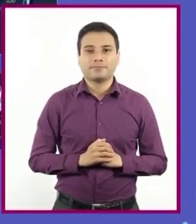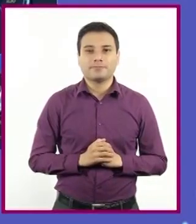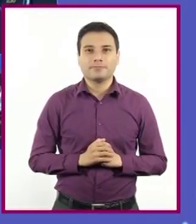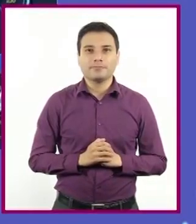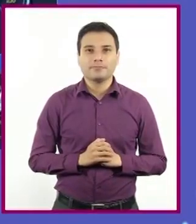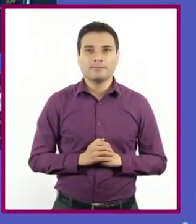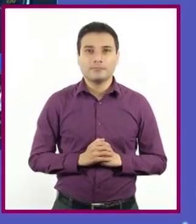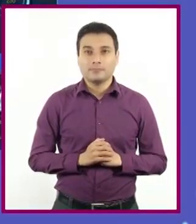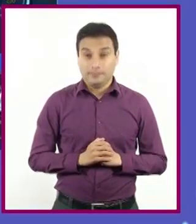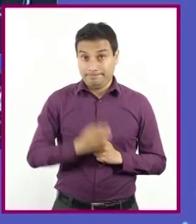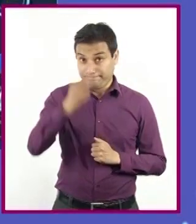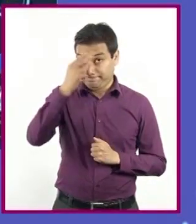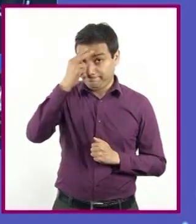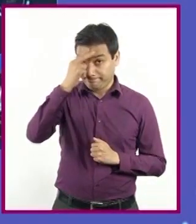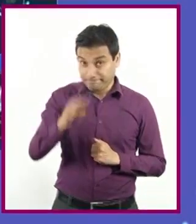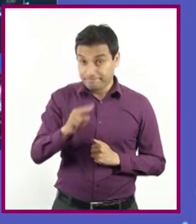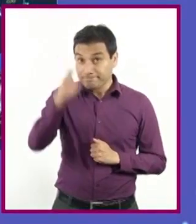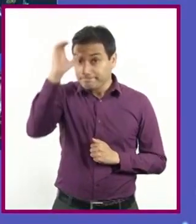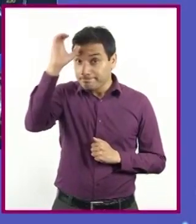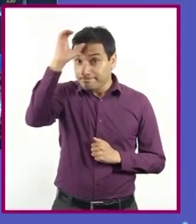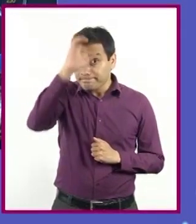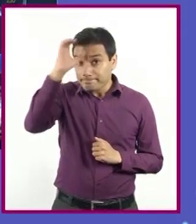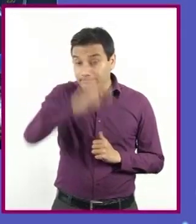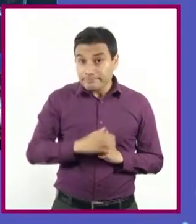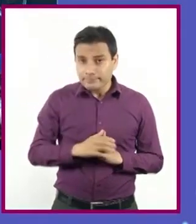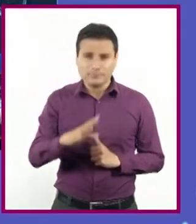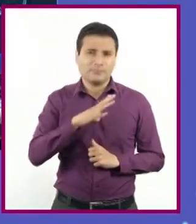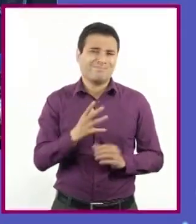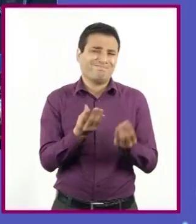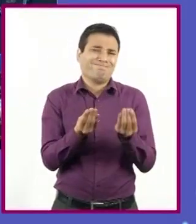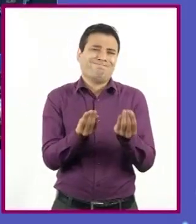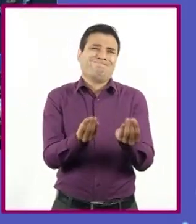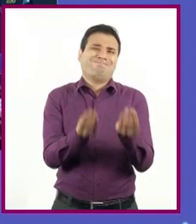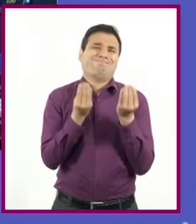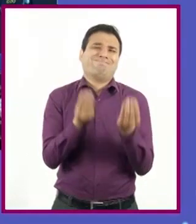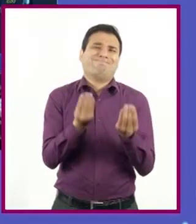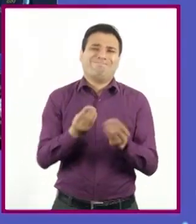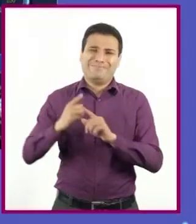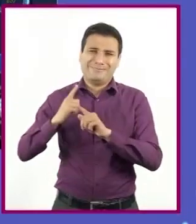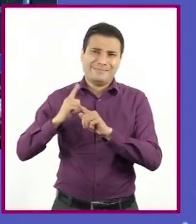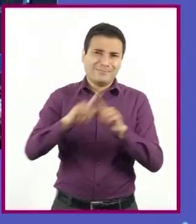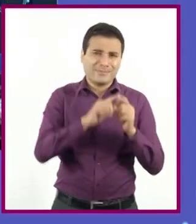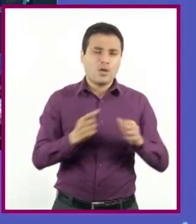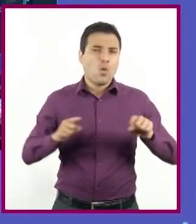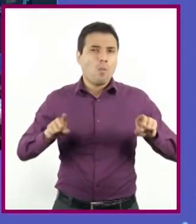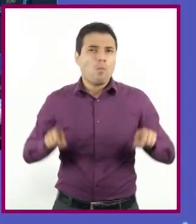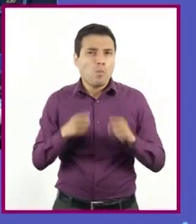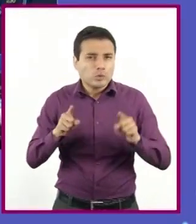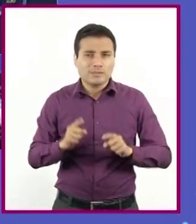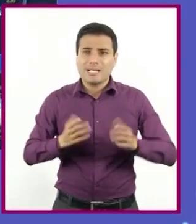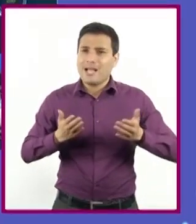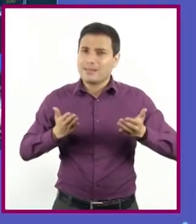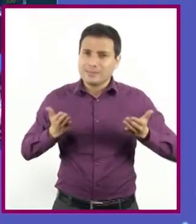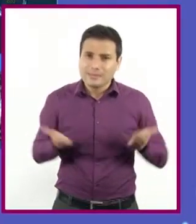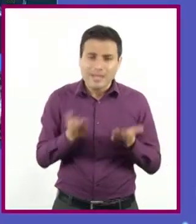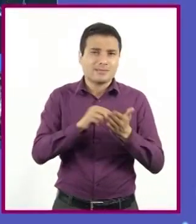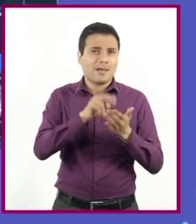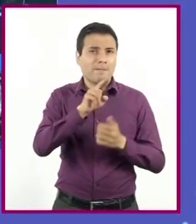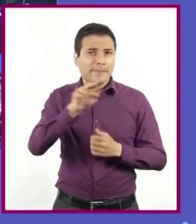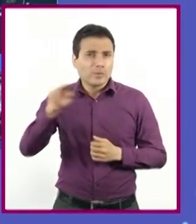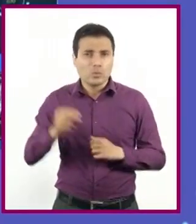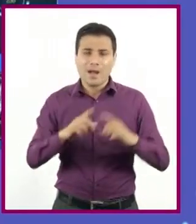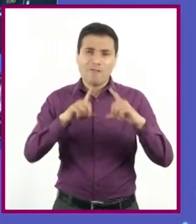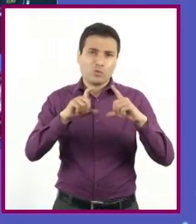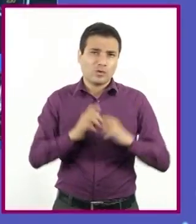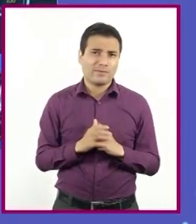Hablar de cultura en México es hablar de una diversidad de manifestaciones culturales como música, danza, pintura,